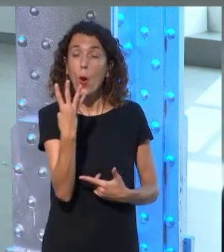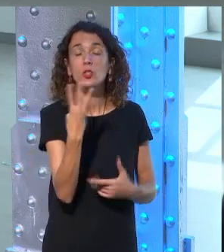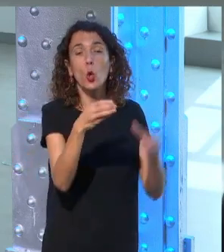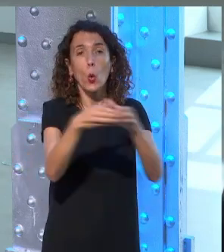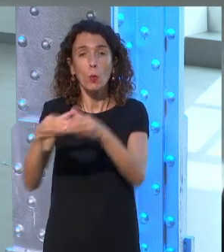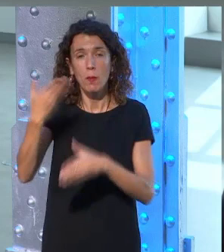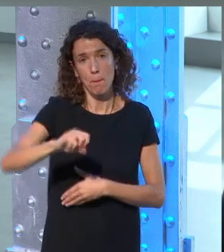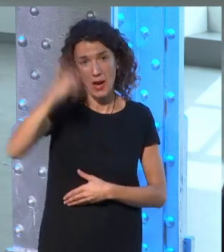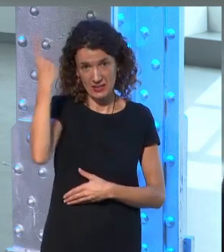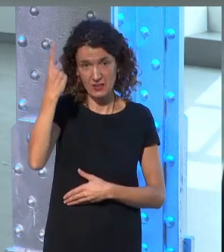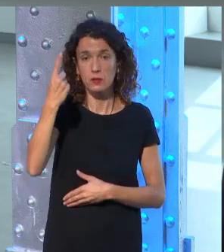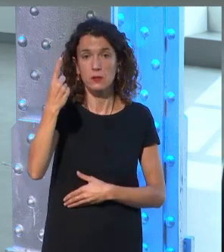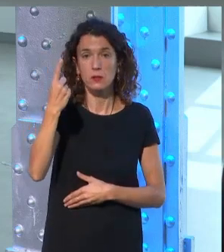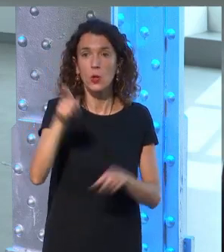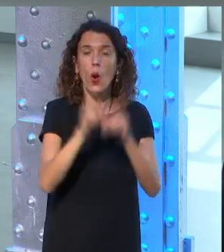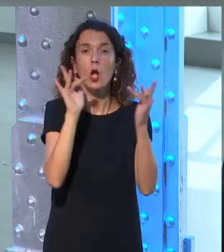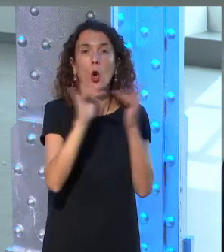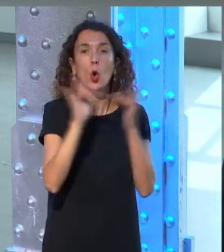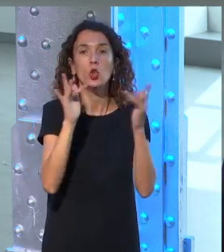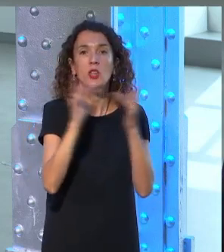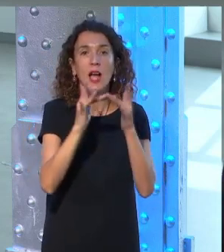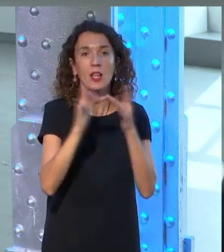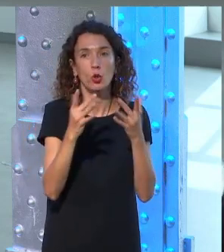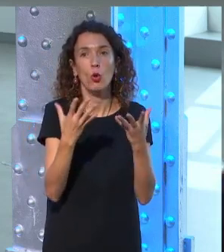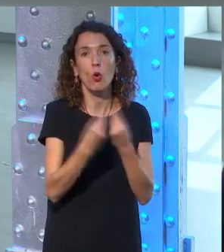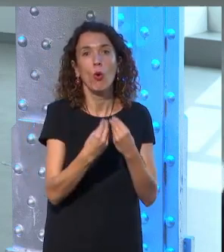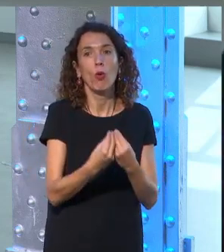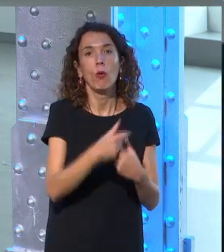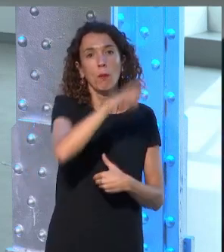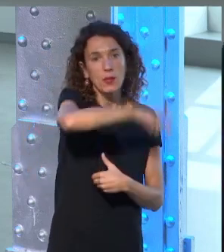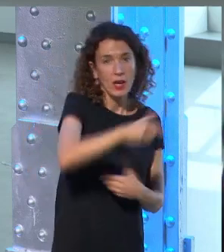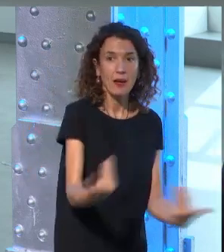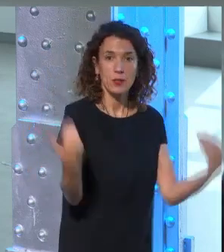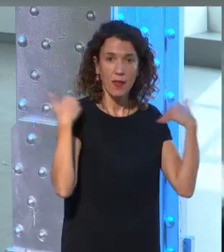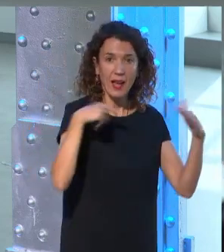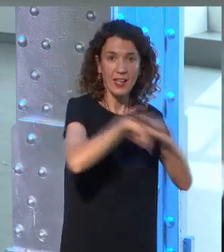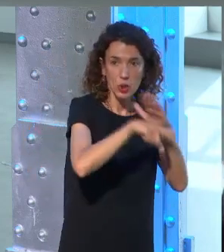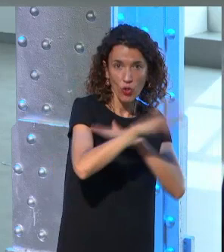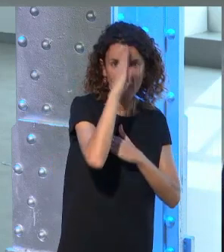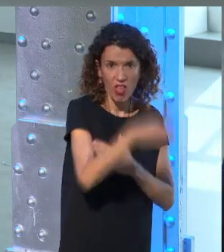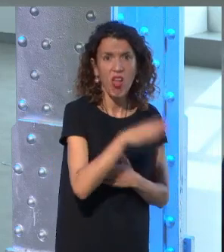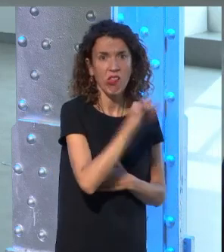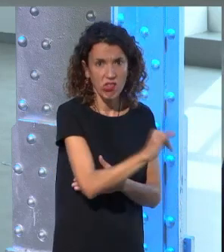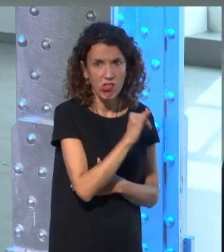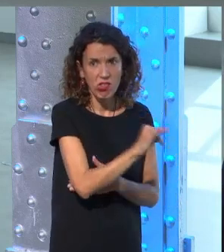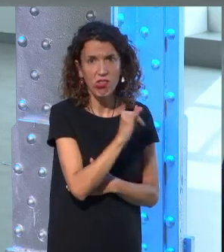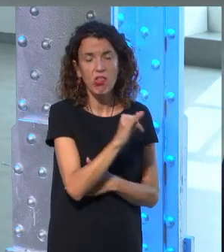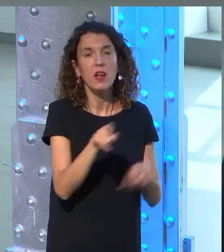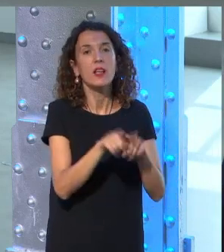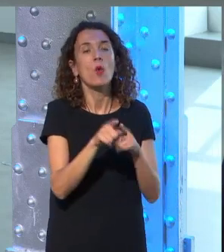partidos fundamentales estáis en contacto con gente que tiene responsabilidades de gestión directa, que es